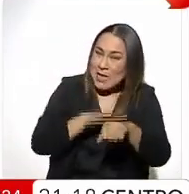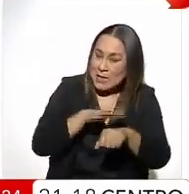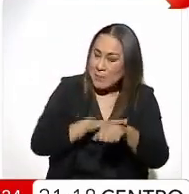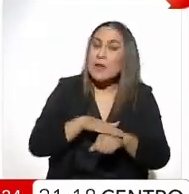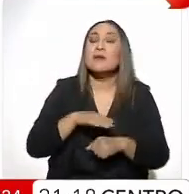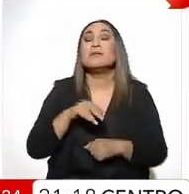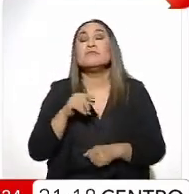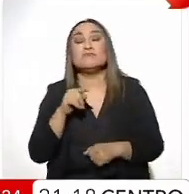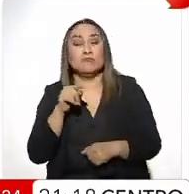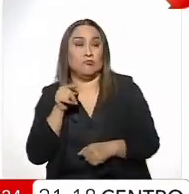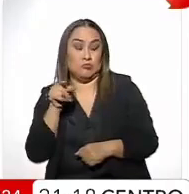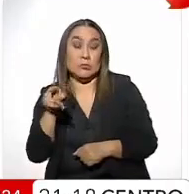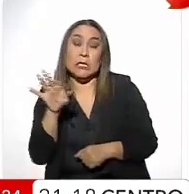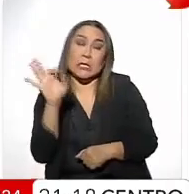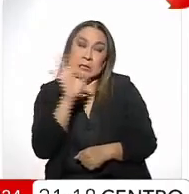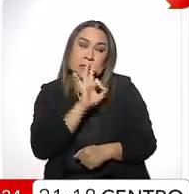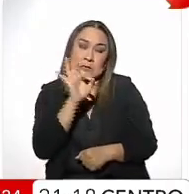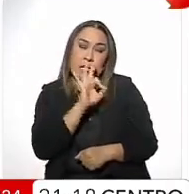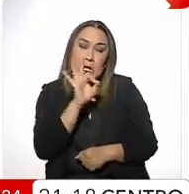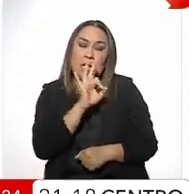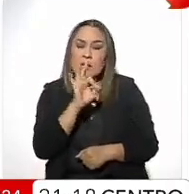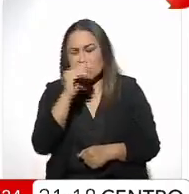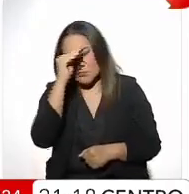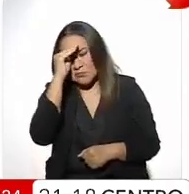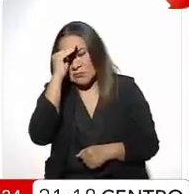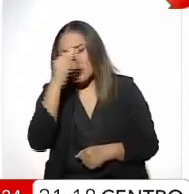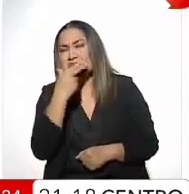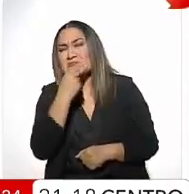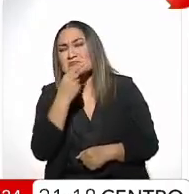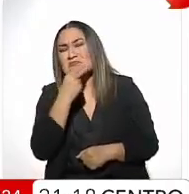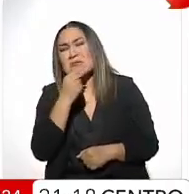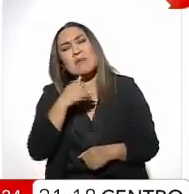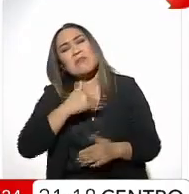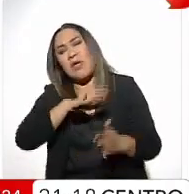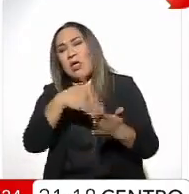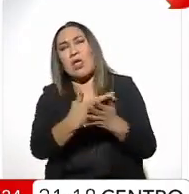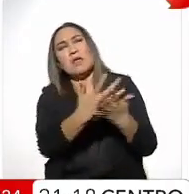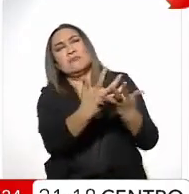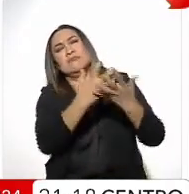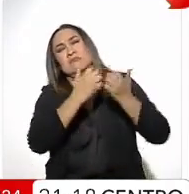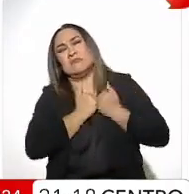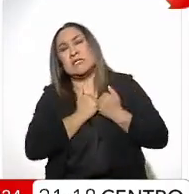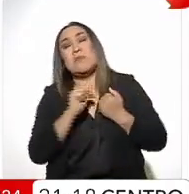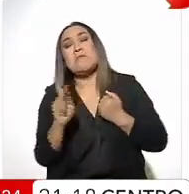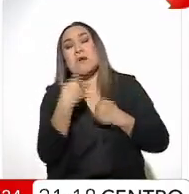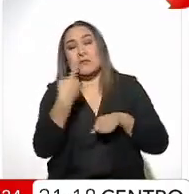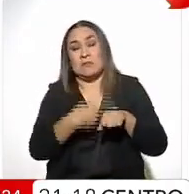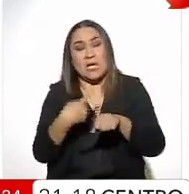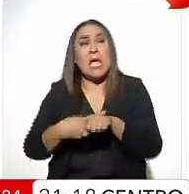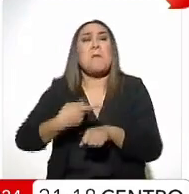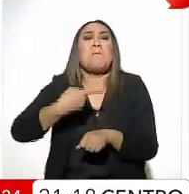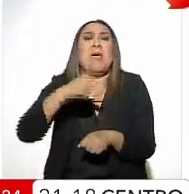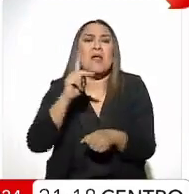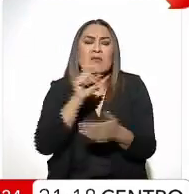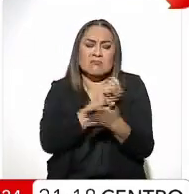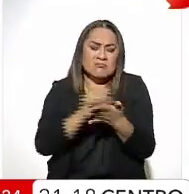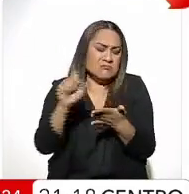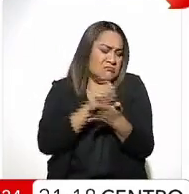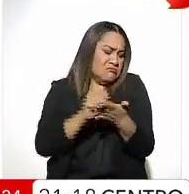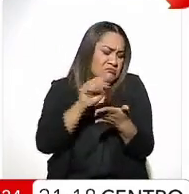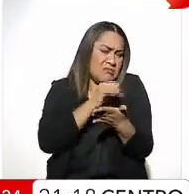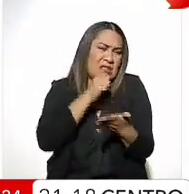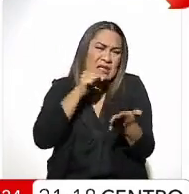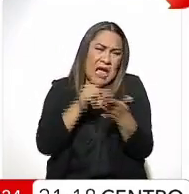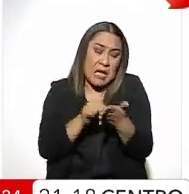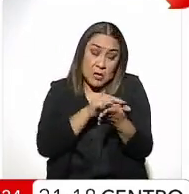las probables razones por las que él se hubiera podido entregar. Si esta carta no tiene ningún valor en términos